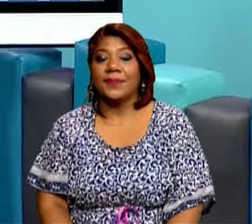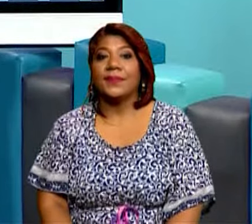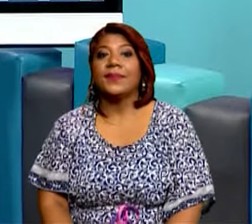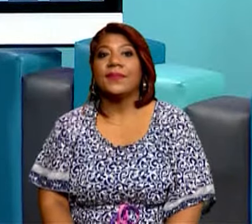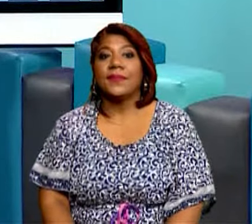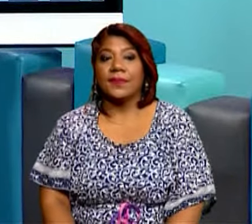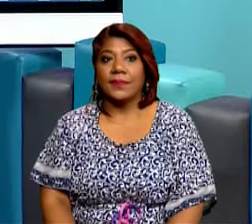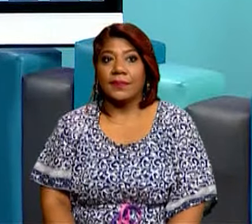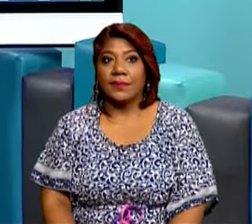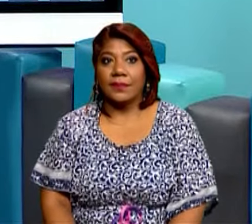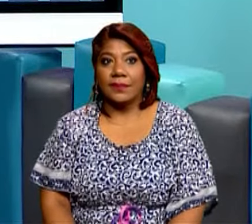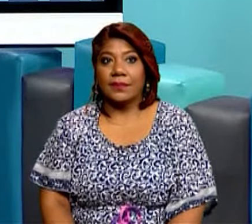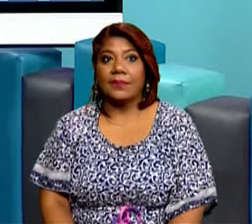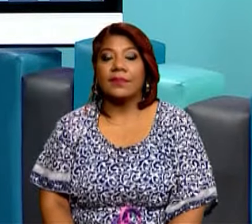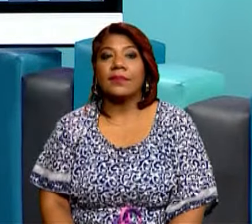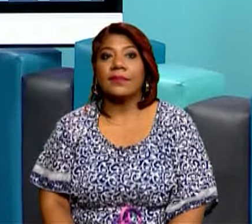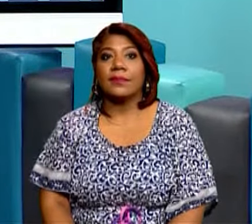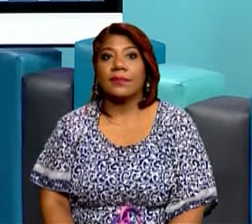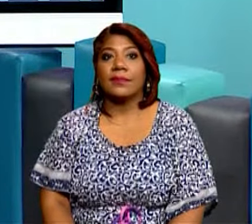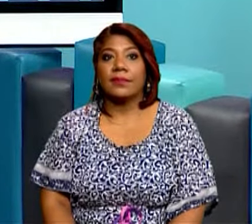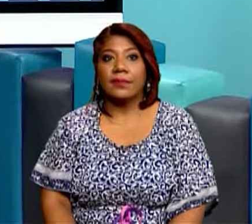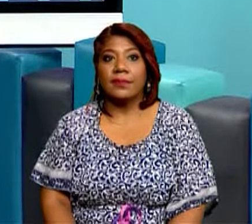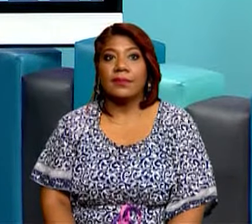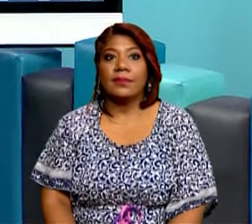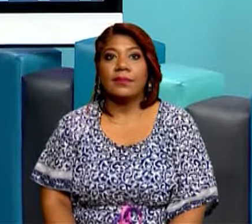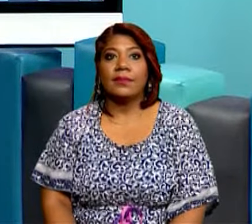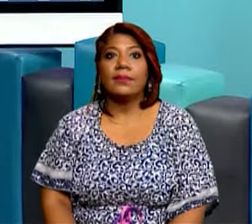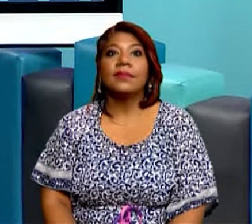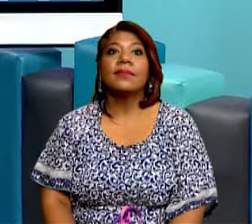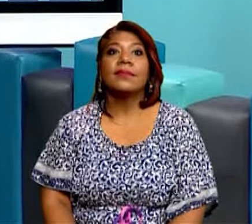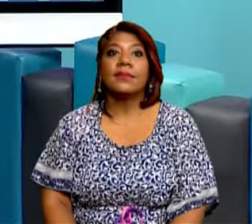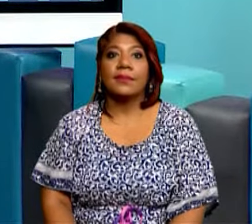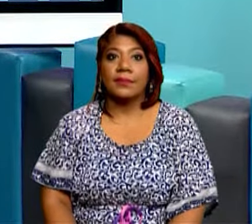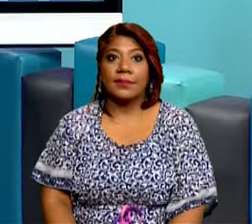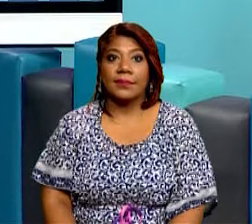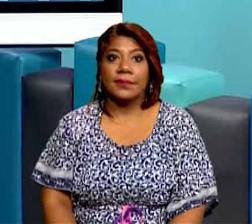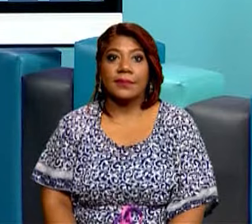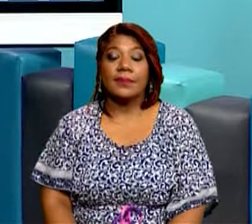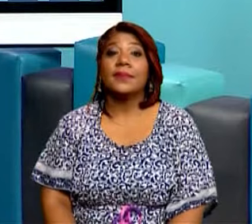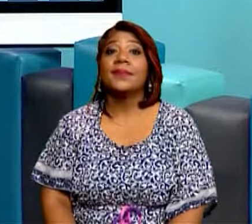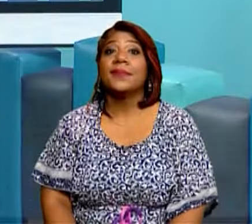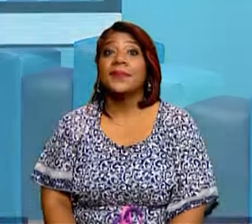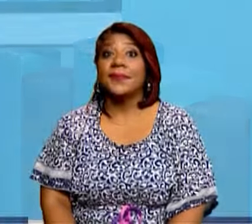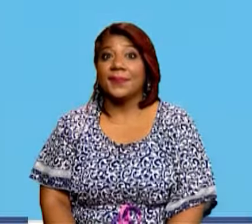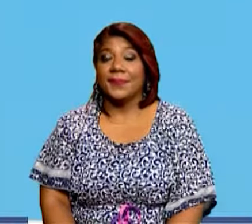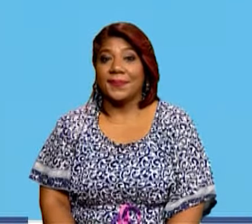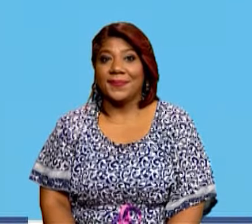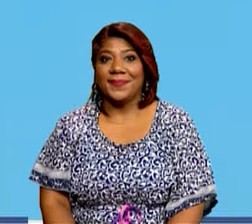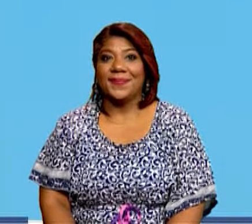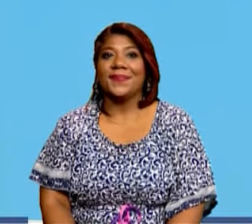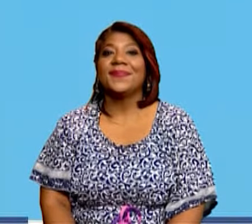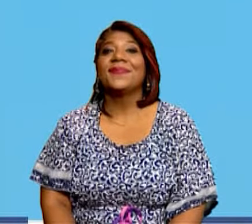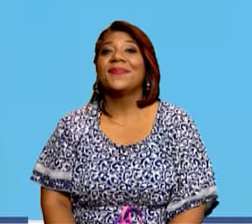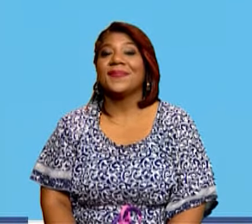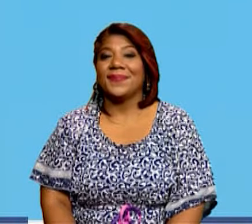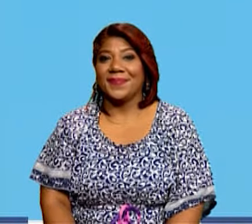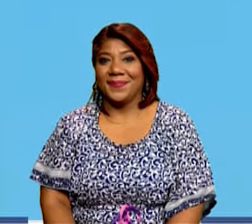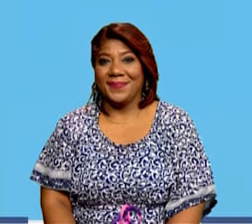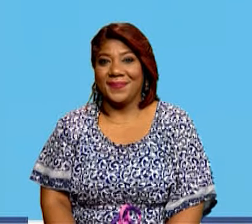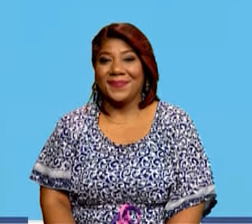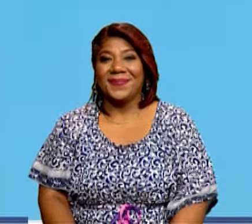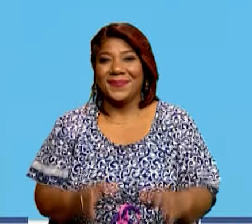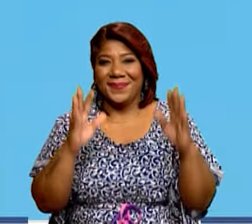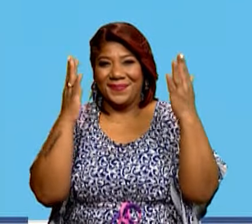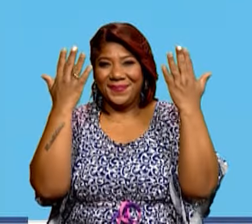En este caso, la E. Y parece ser que es así, Herrera. Muy